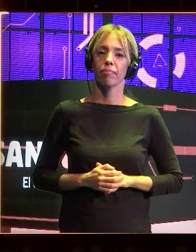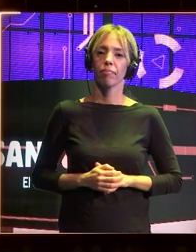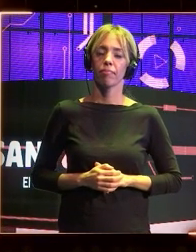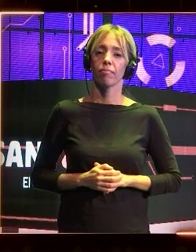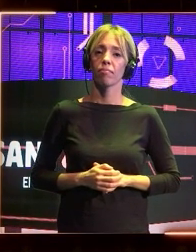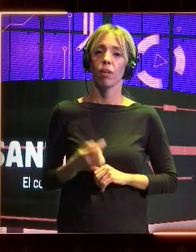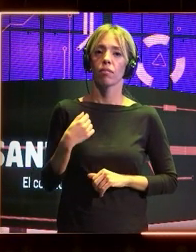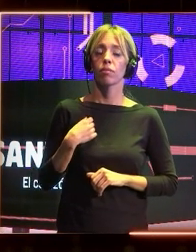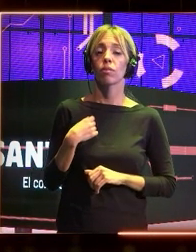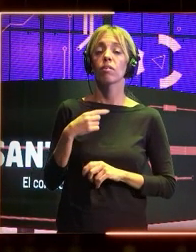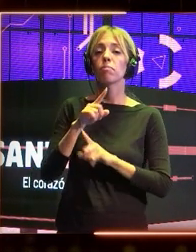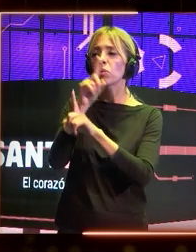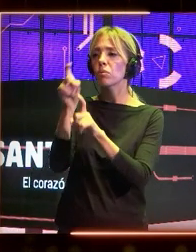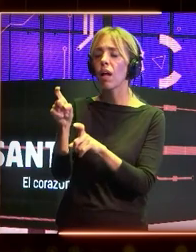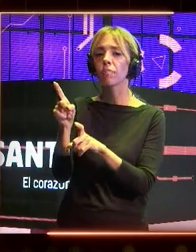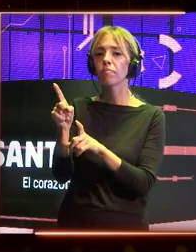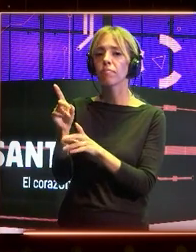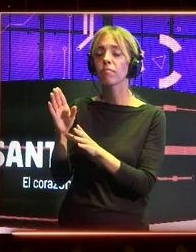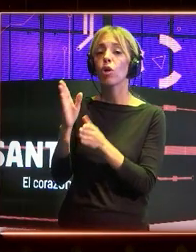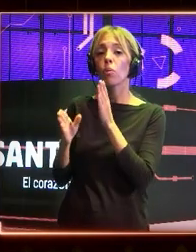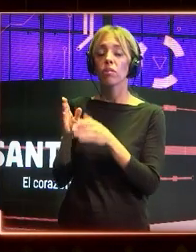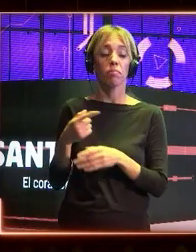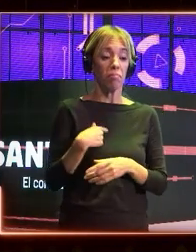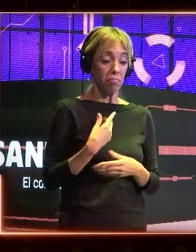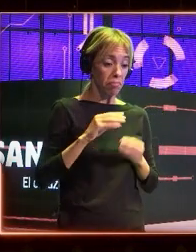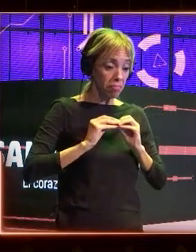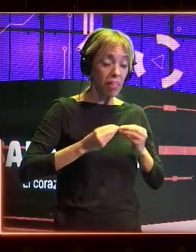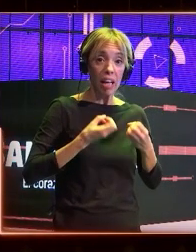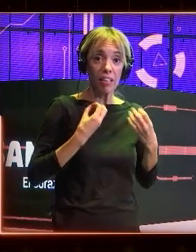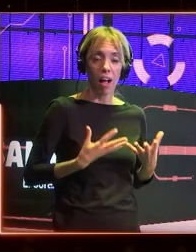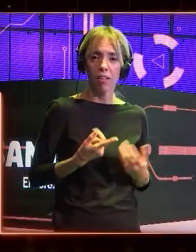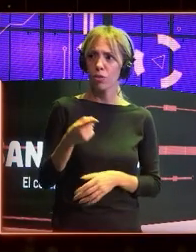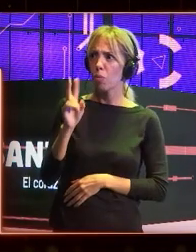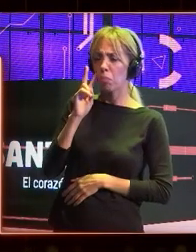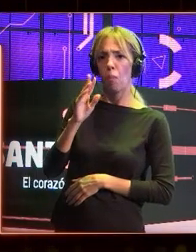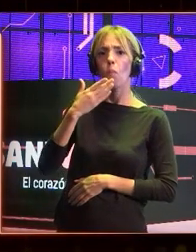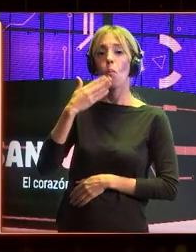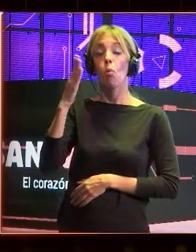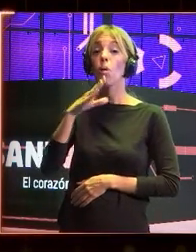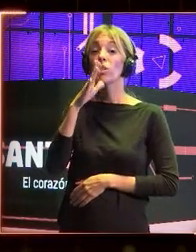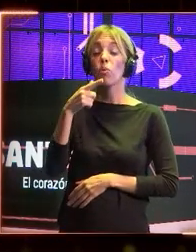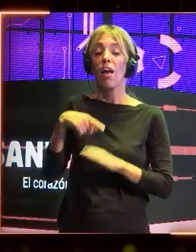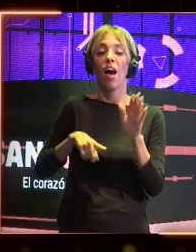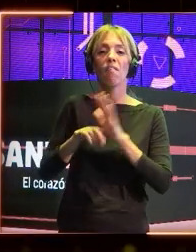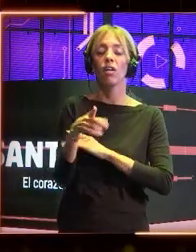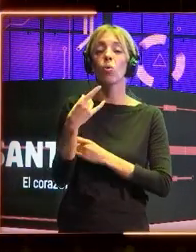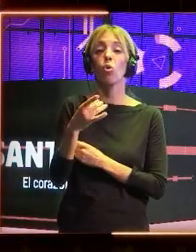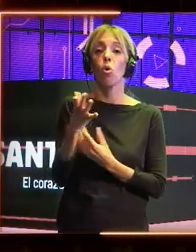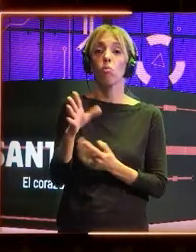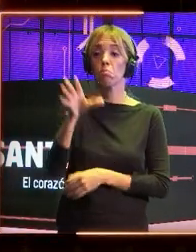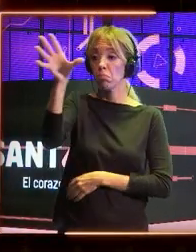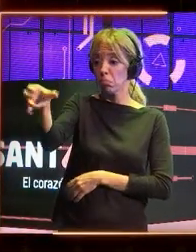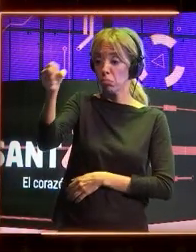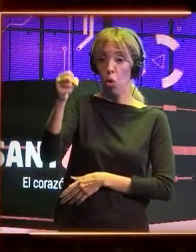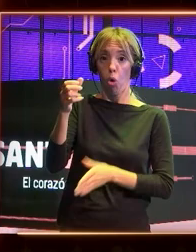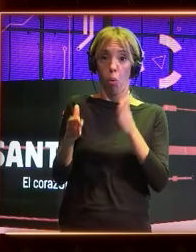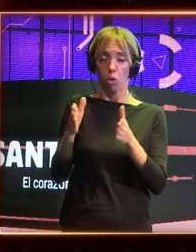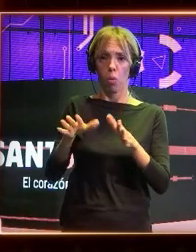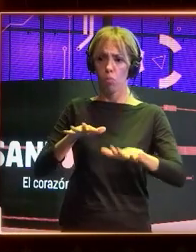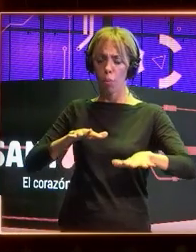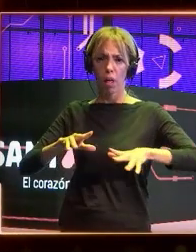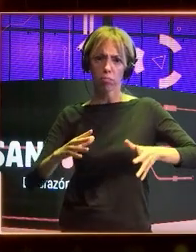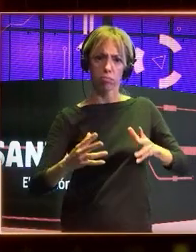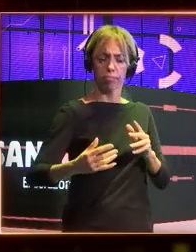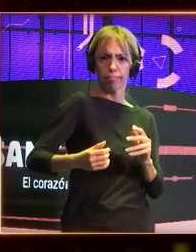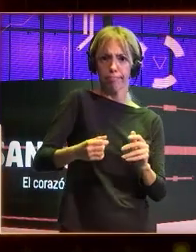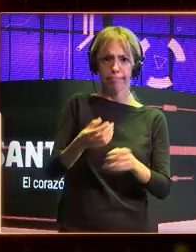y luego le pregunta al robot qué tal lo ha hecho no esto Mola mucho porque en realidad Aquí el único avance que ha habido ha sido un robot con una movilidad espectacular y